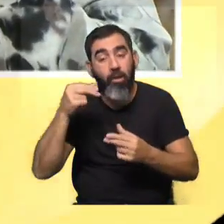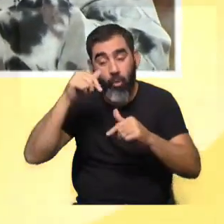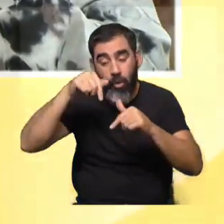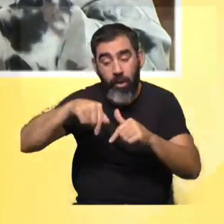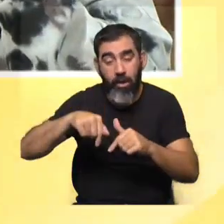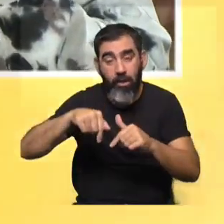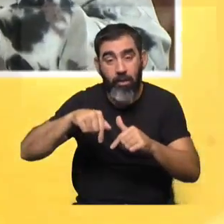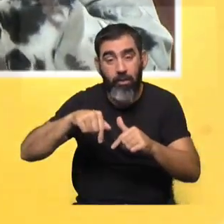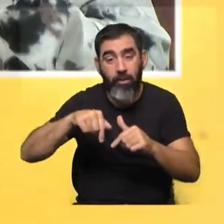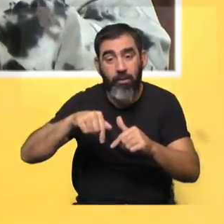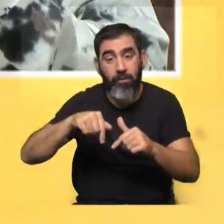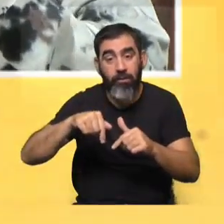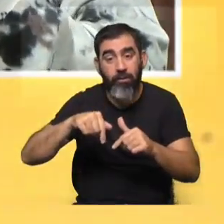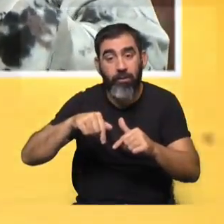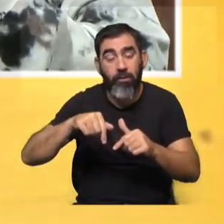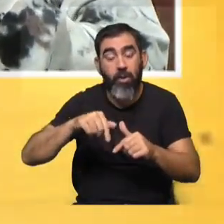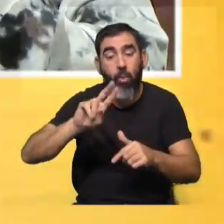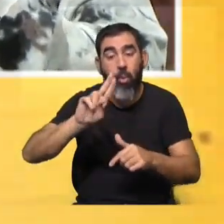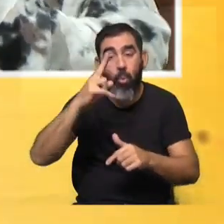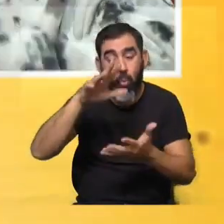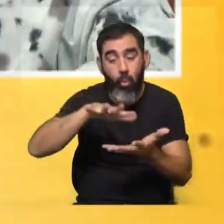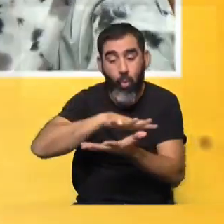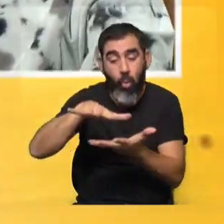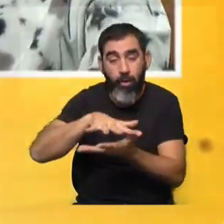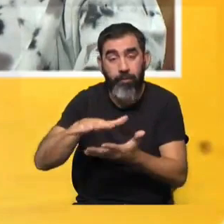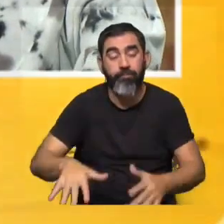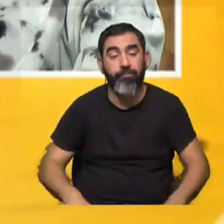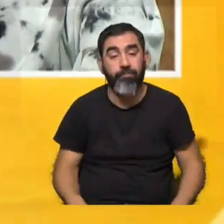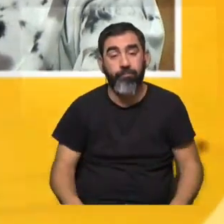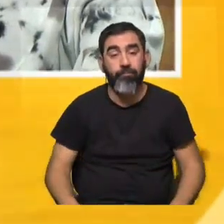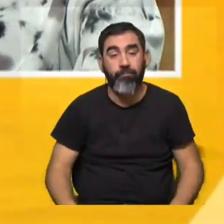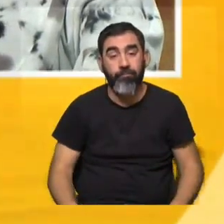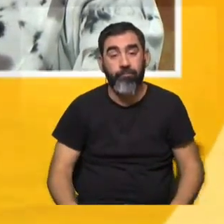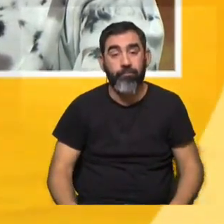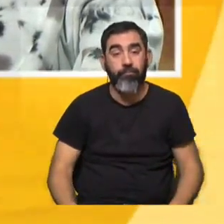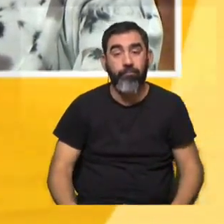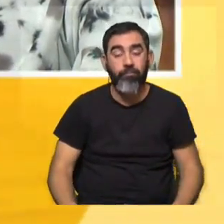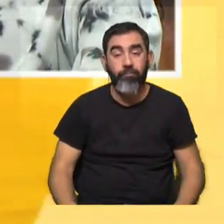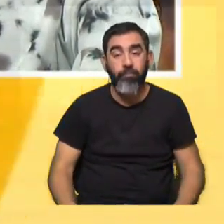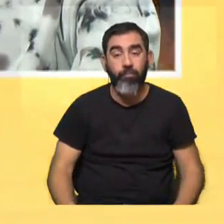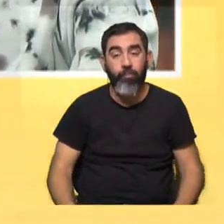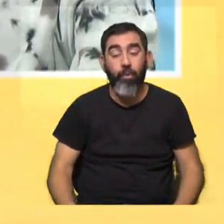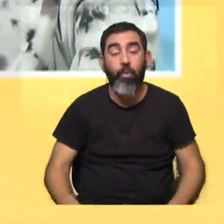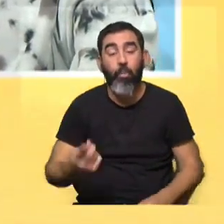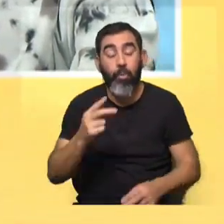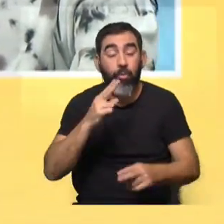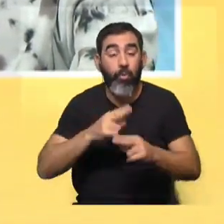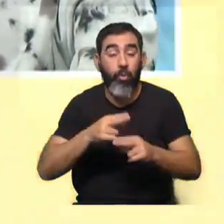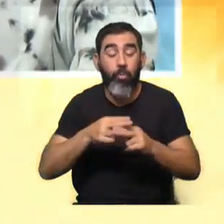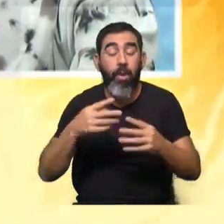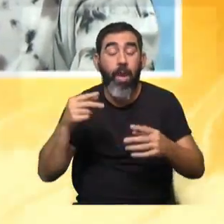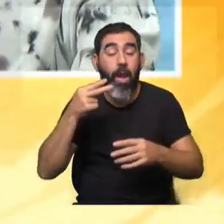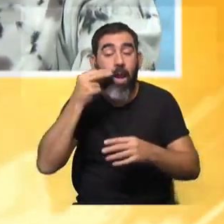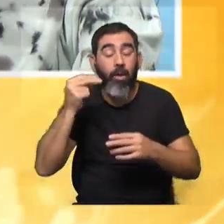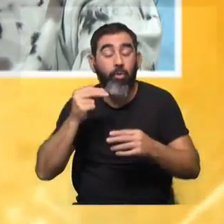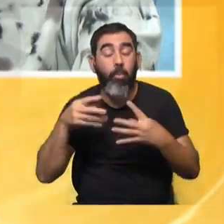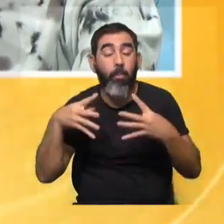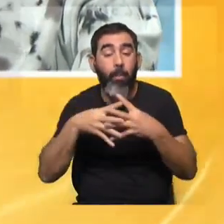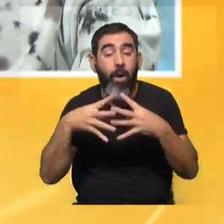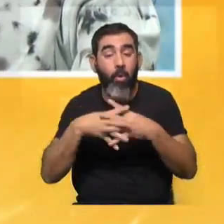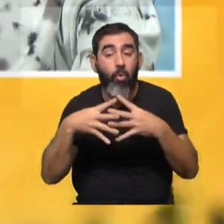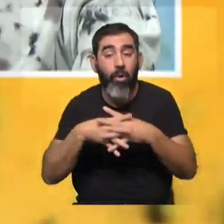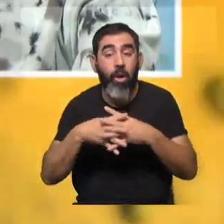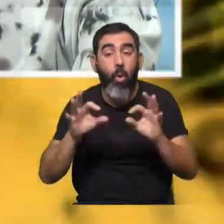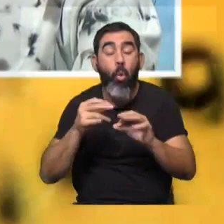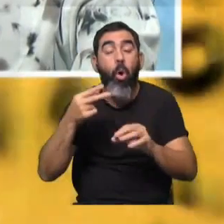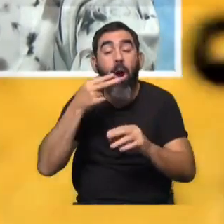región de lo que es la ecorregión de la sabana uruguaya. Ok. Entonces, por eso es o el gato de pajonal de Larrañaga o el gato de pajonal